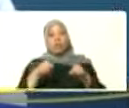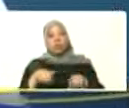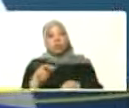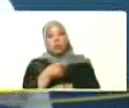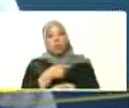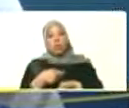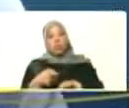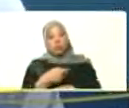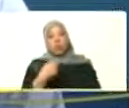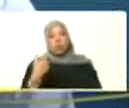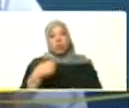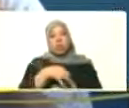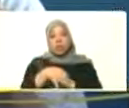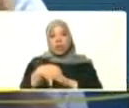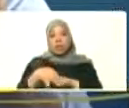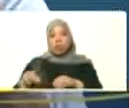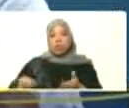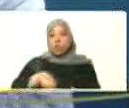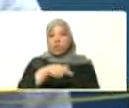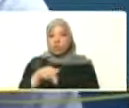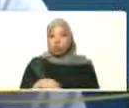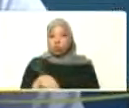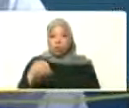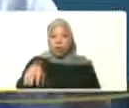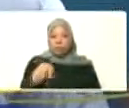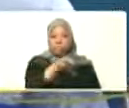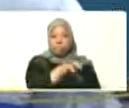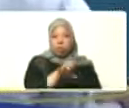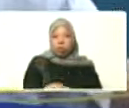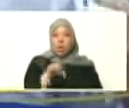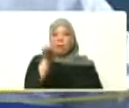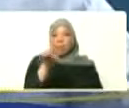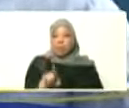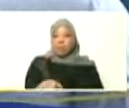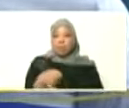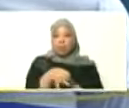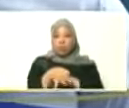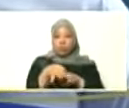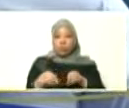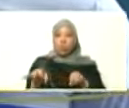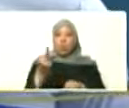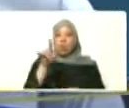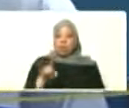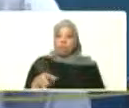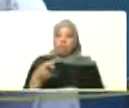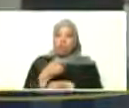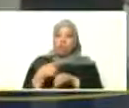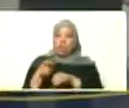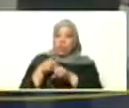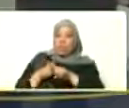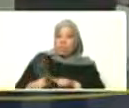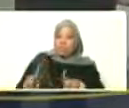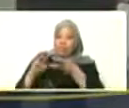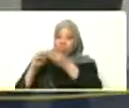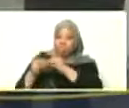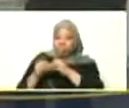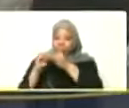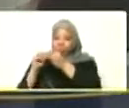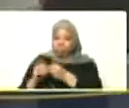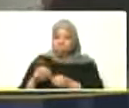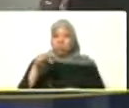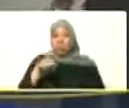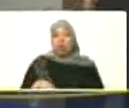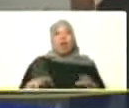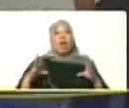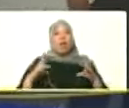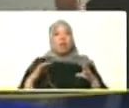gobierno nacional, regional y municipal, ya en 130 hemos entrado a hacer las distintas recuperaciones. Y aspiramos durante estas